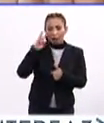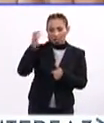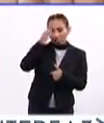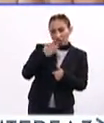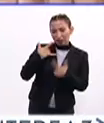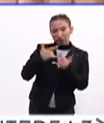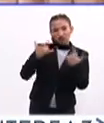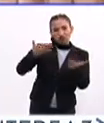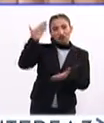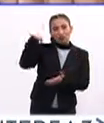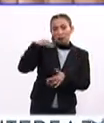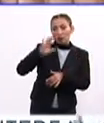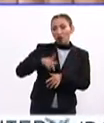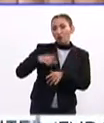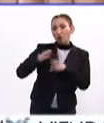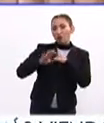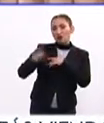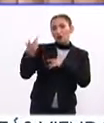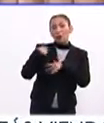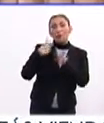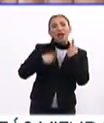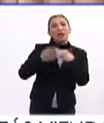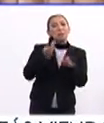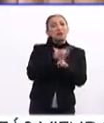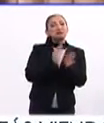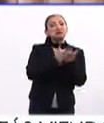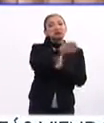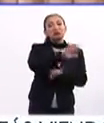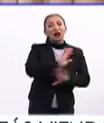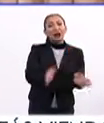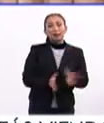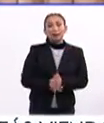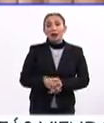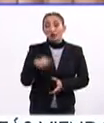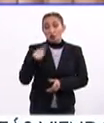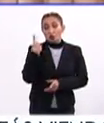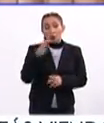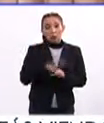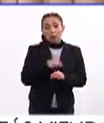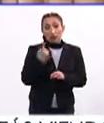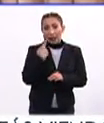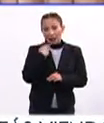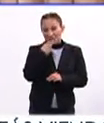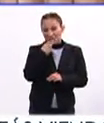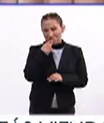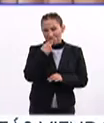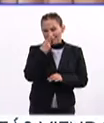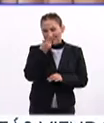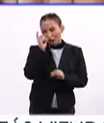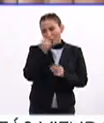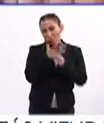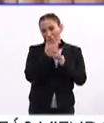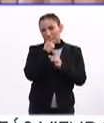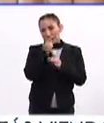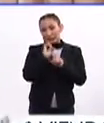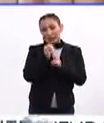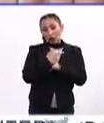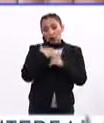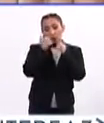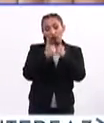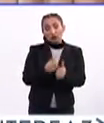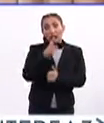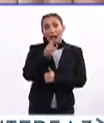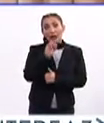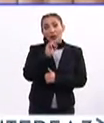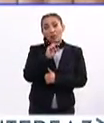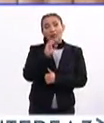pues históricamente como una migración de paso. Y las razones principalmente por las que hablamos de que se trata de una situación de refugiados